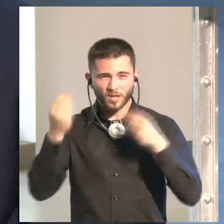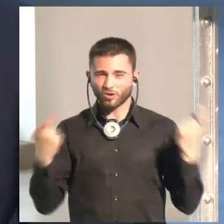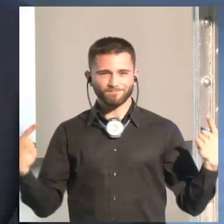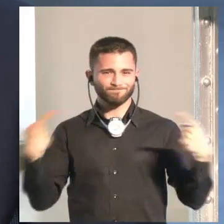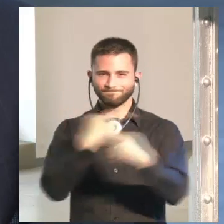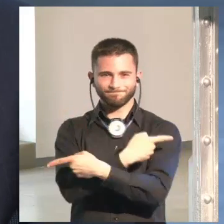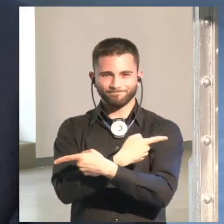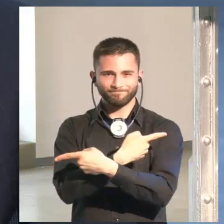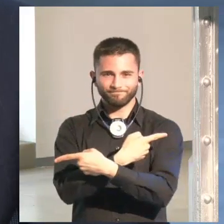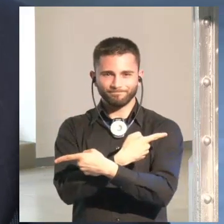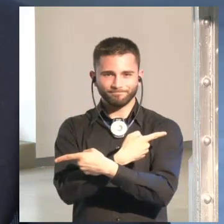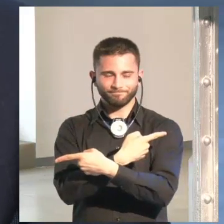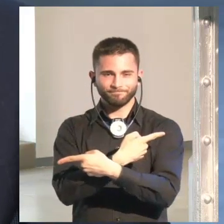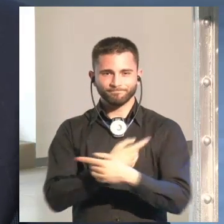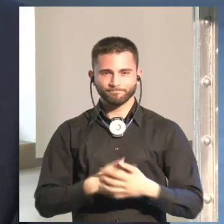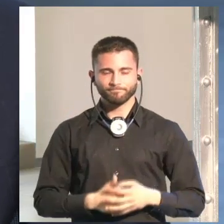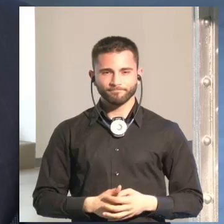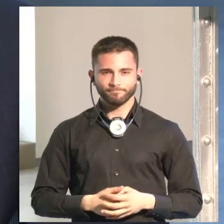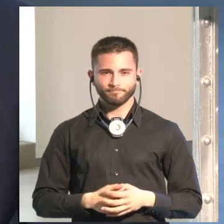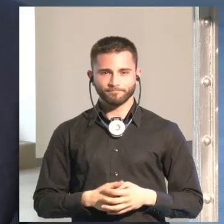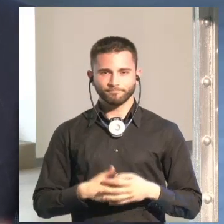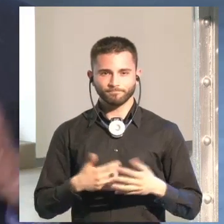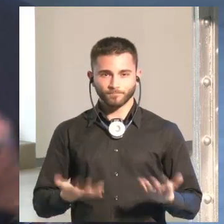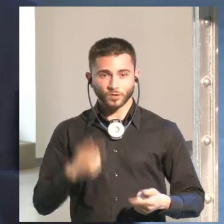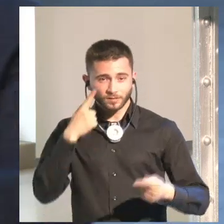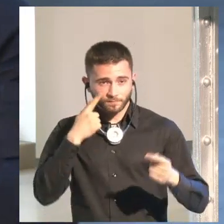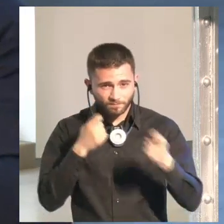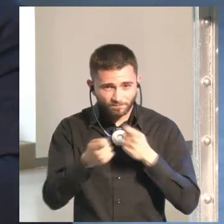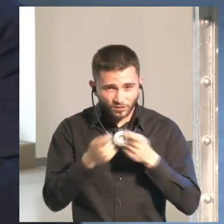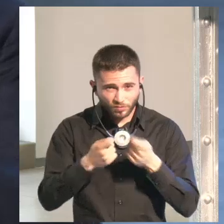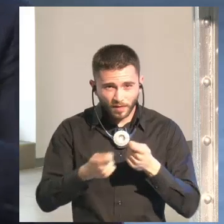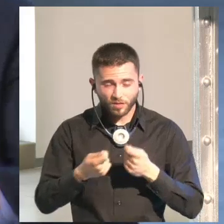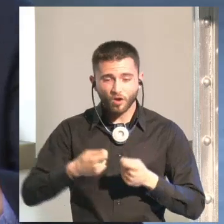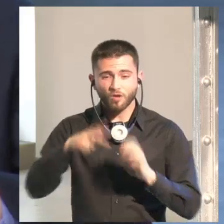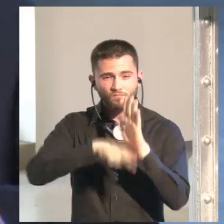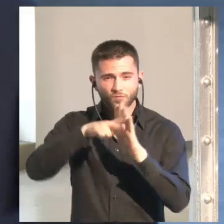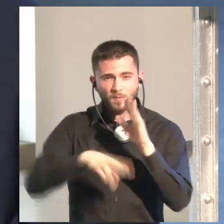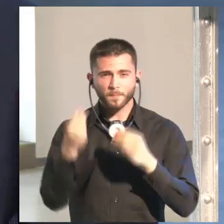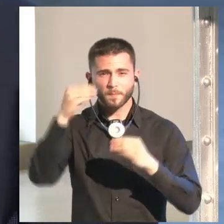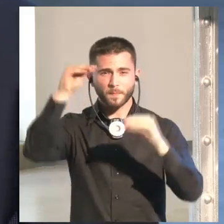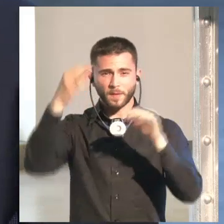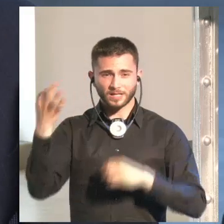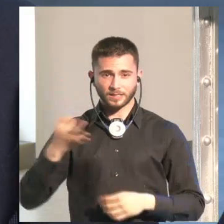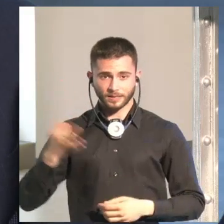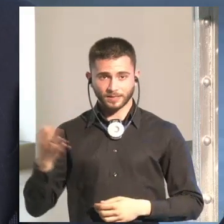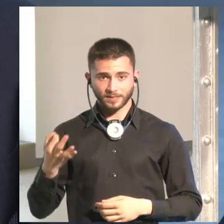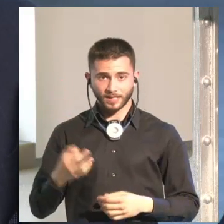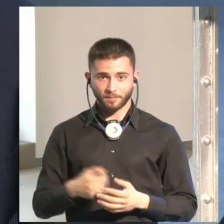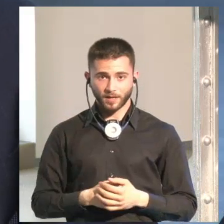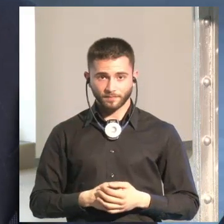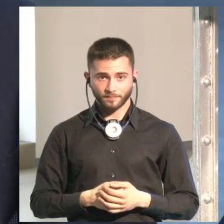contraria que requiere más regulación en un momento en que pensamos que quizá debería haber menos regulación. Así que es un